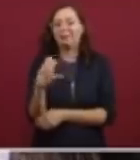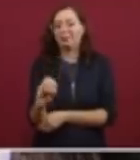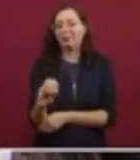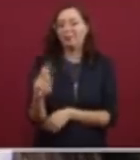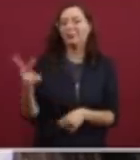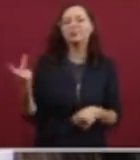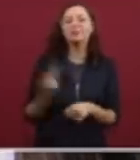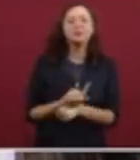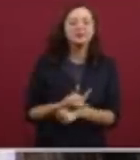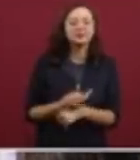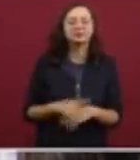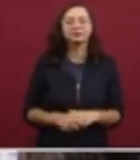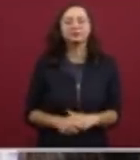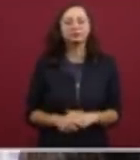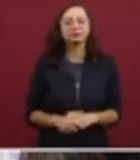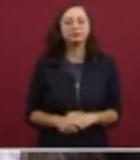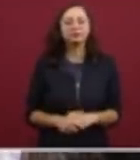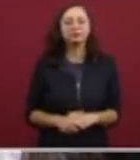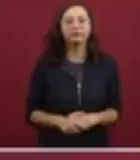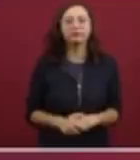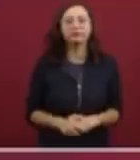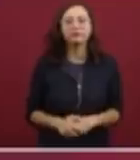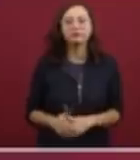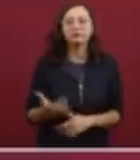El que tenía más,